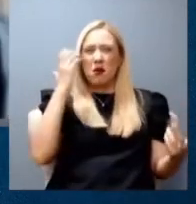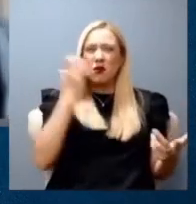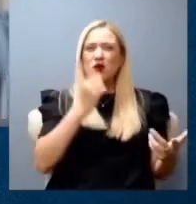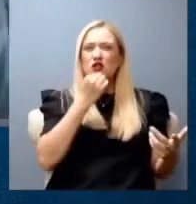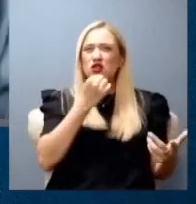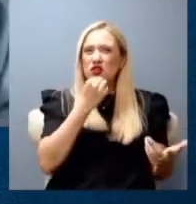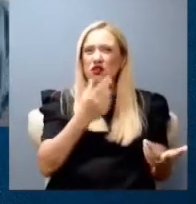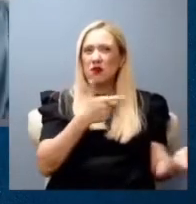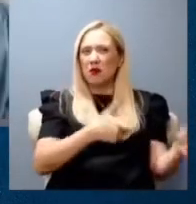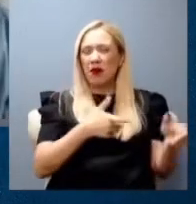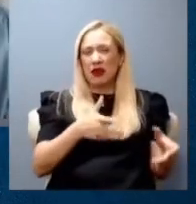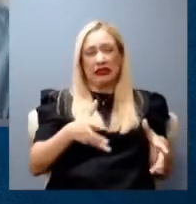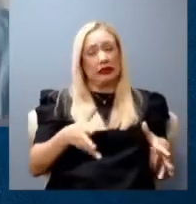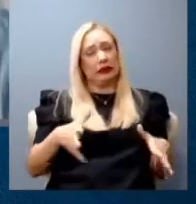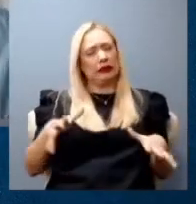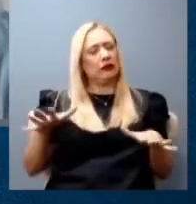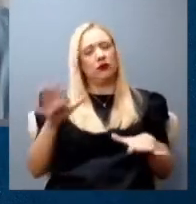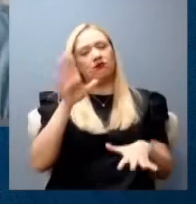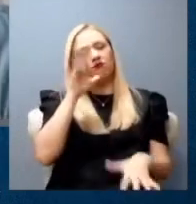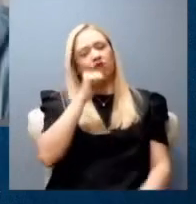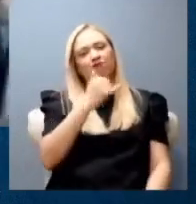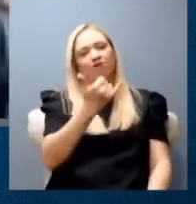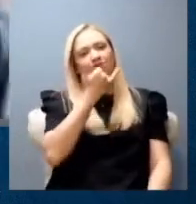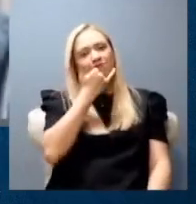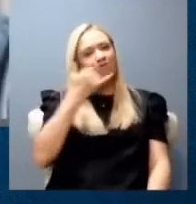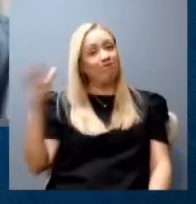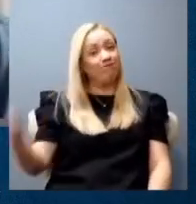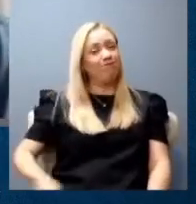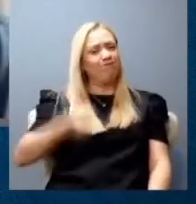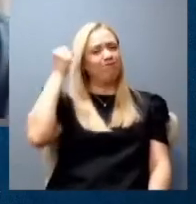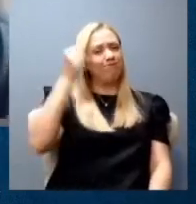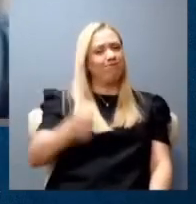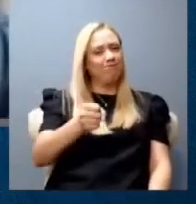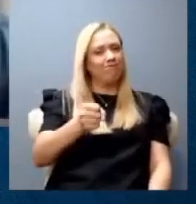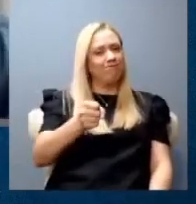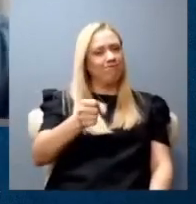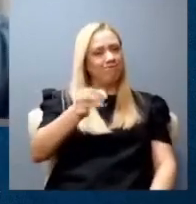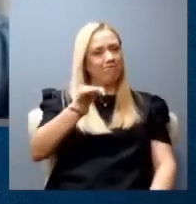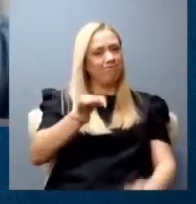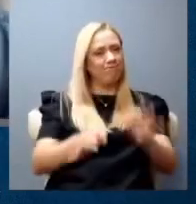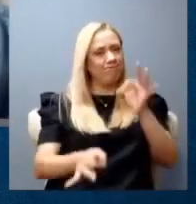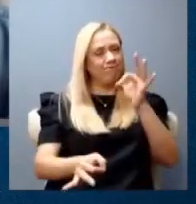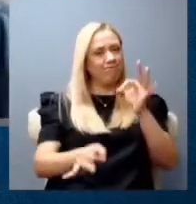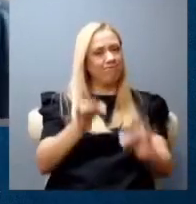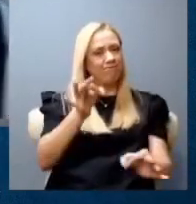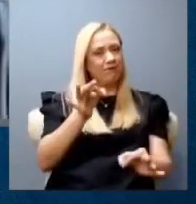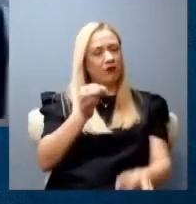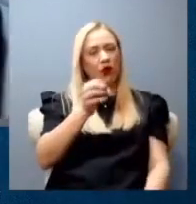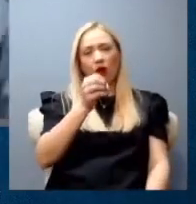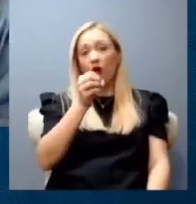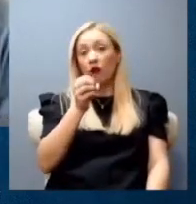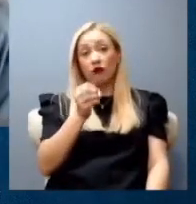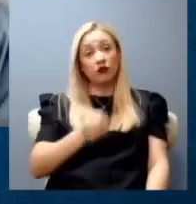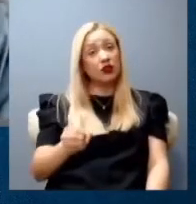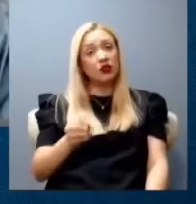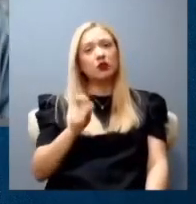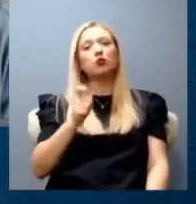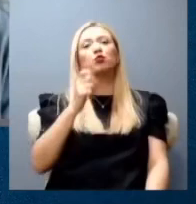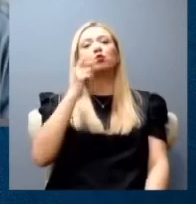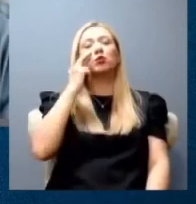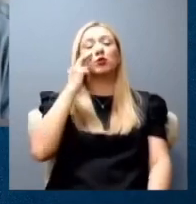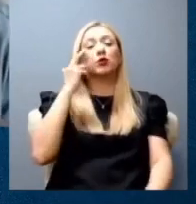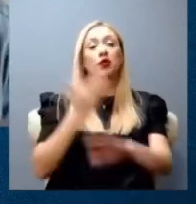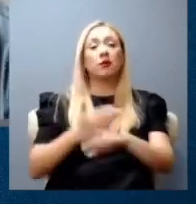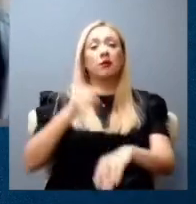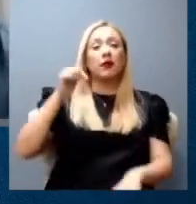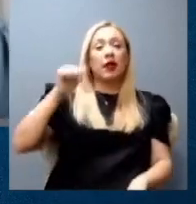porque era claro que esos delitos tenían que ser judicializados, porque pues es una responsabilidad del